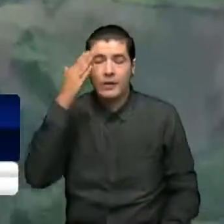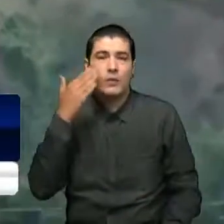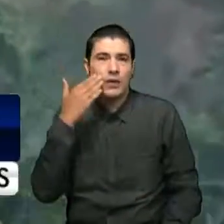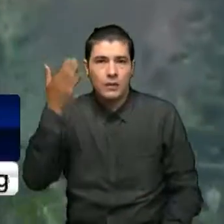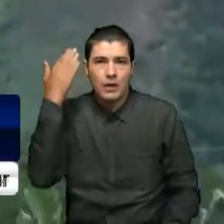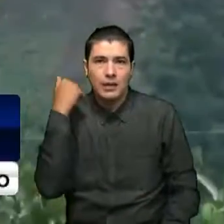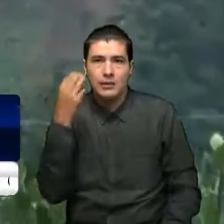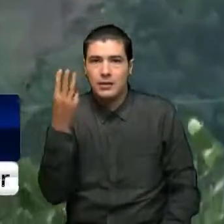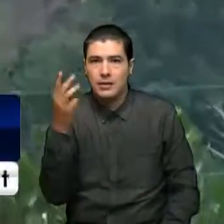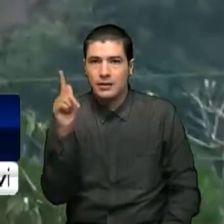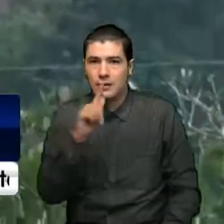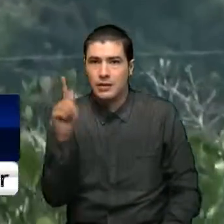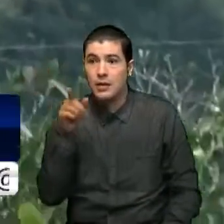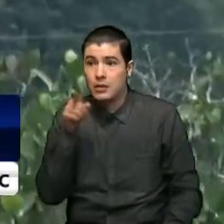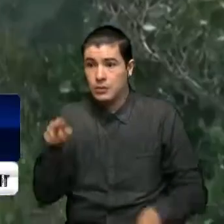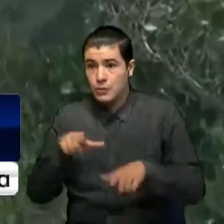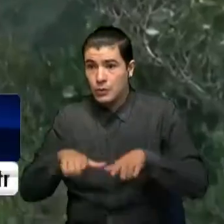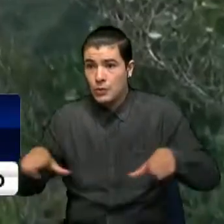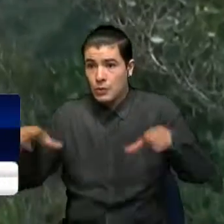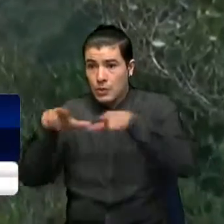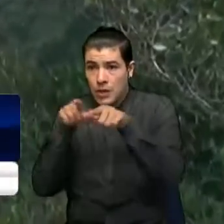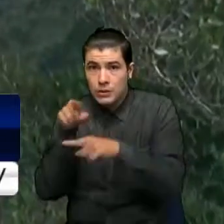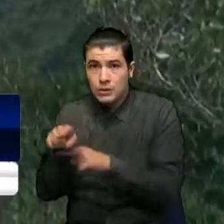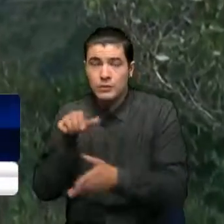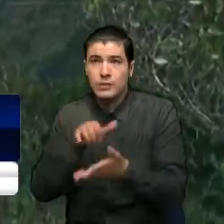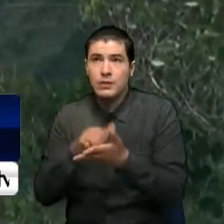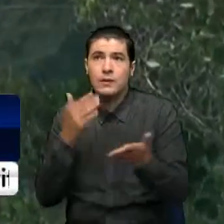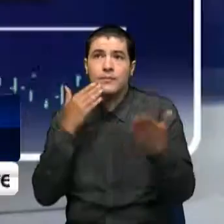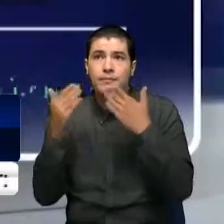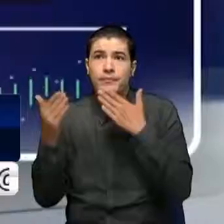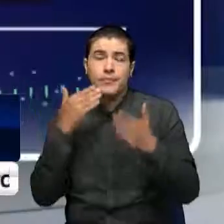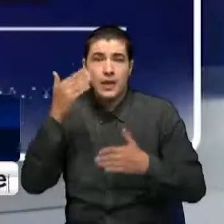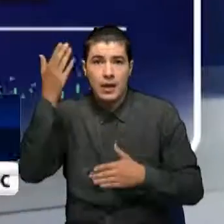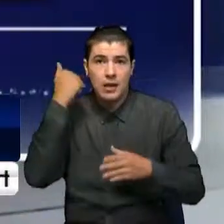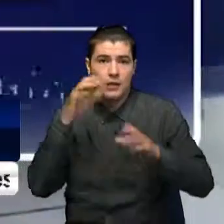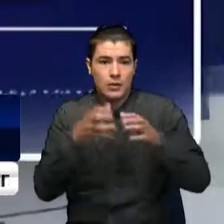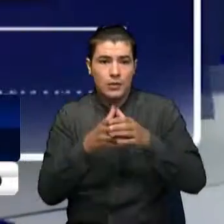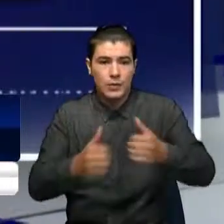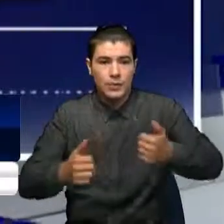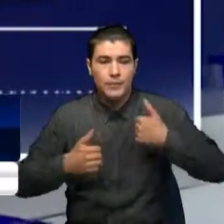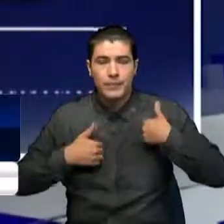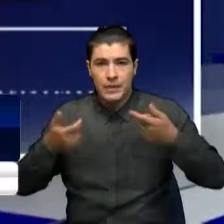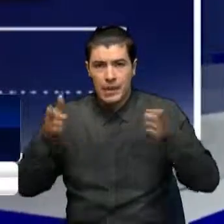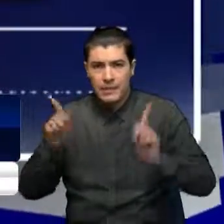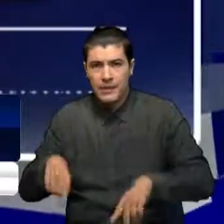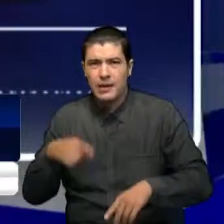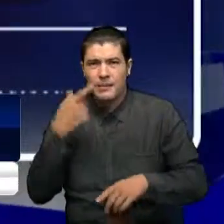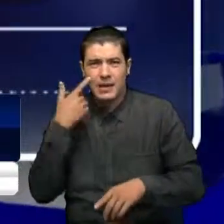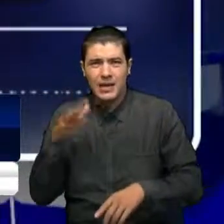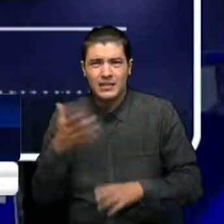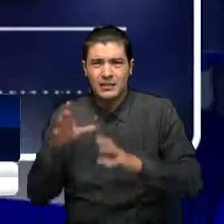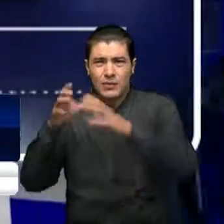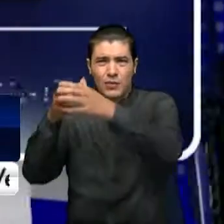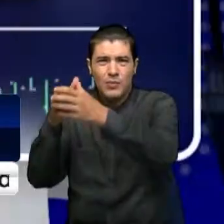se presentó enfrentamientos en esta misma vereda entre tropas del ejército nacional y al parecer